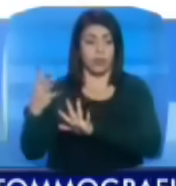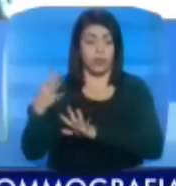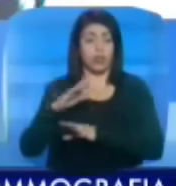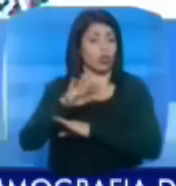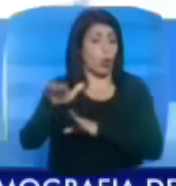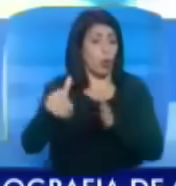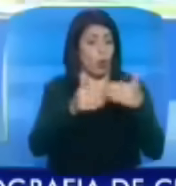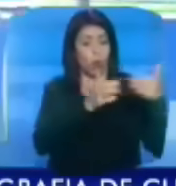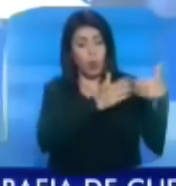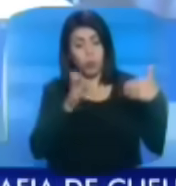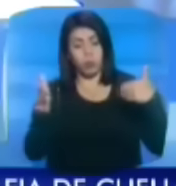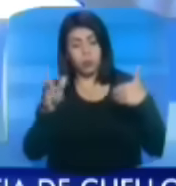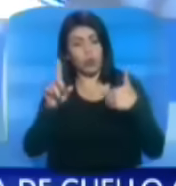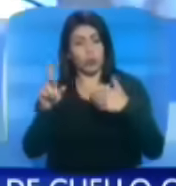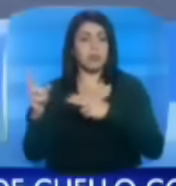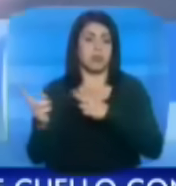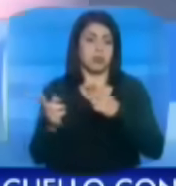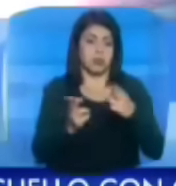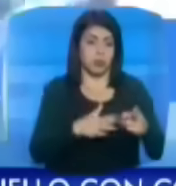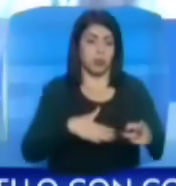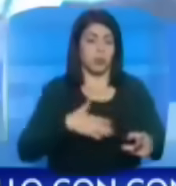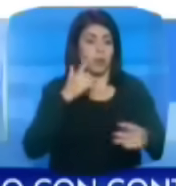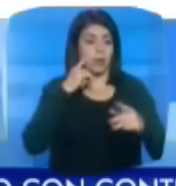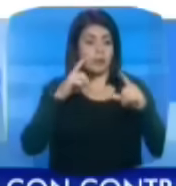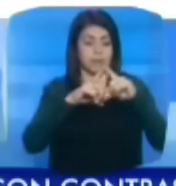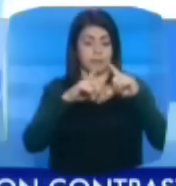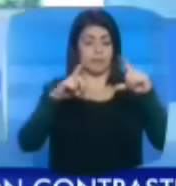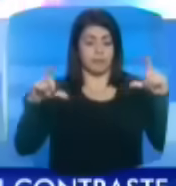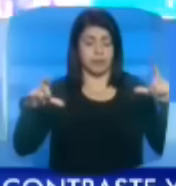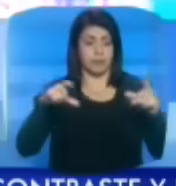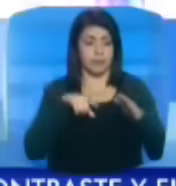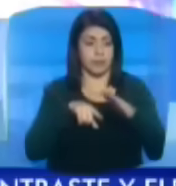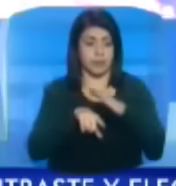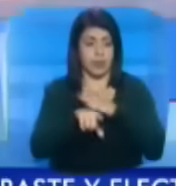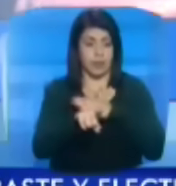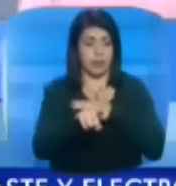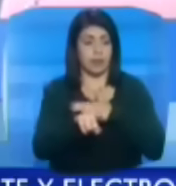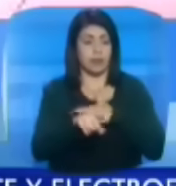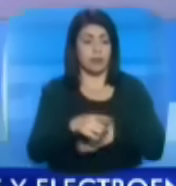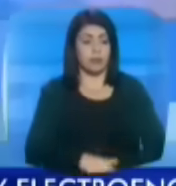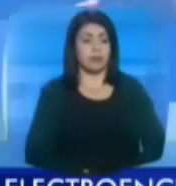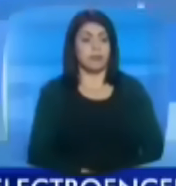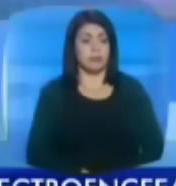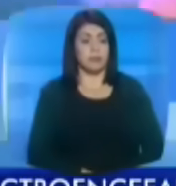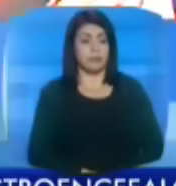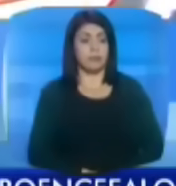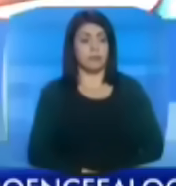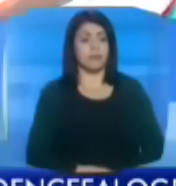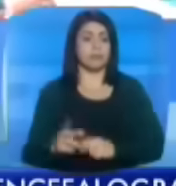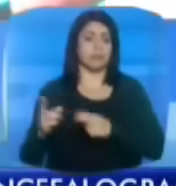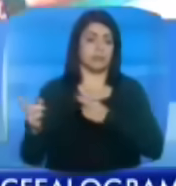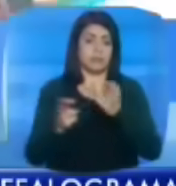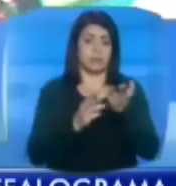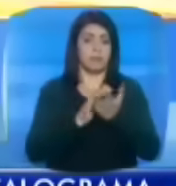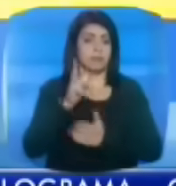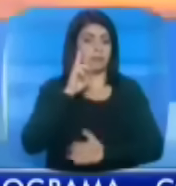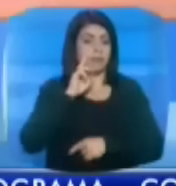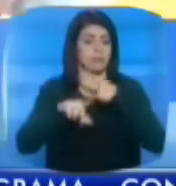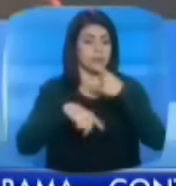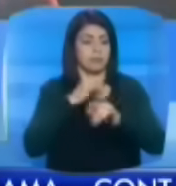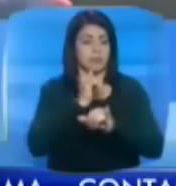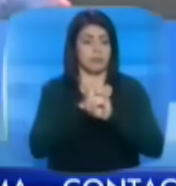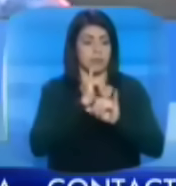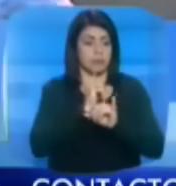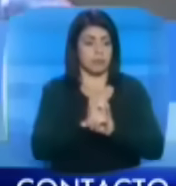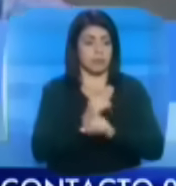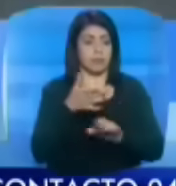ese periodo, pero la invitación es que se chequeen con el serial de carrocería, que lo consiguen fácilmente en el carnet de circulación. Los invitamos a que pasen a la página web